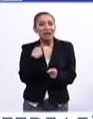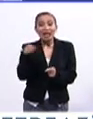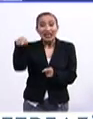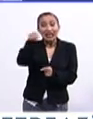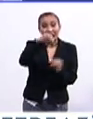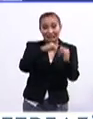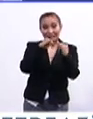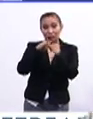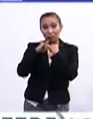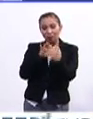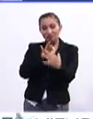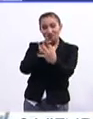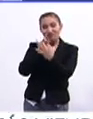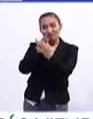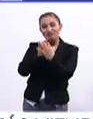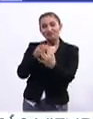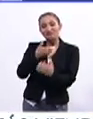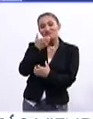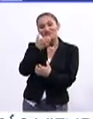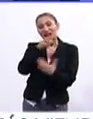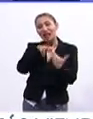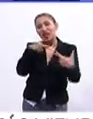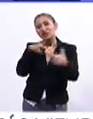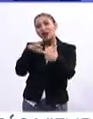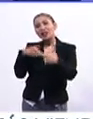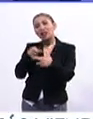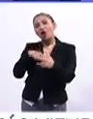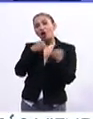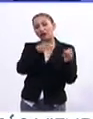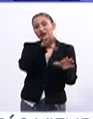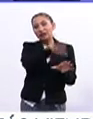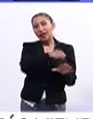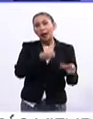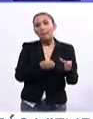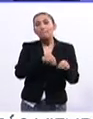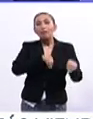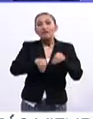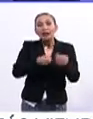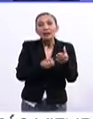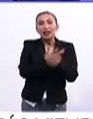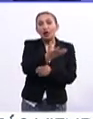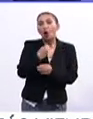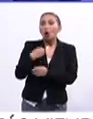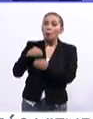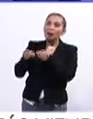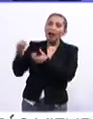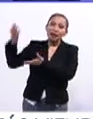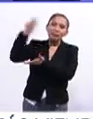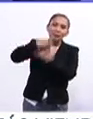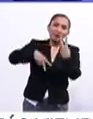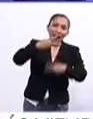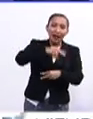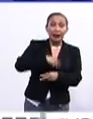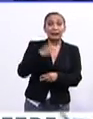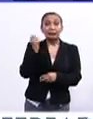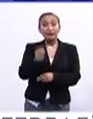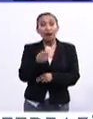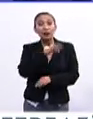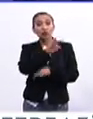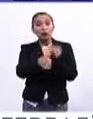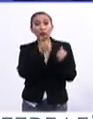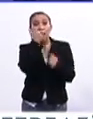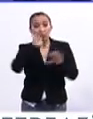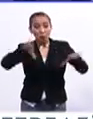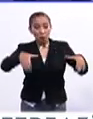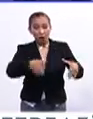nuestras instituciones pares es muy común relacionarte con la oficina de movilidad saliente o de movilidad entrante. Y eso quiere decir que todos los estudiantes de toda